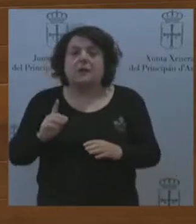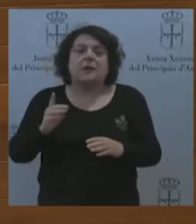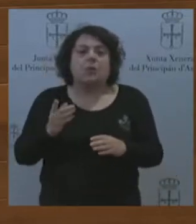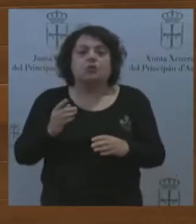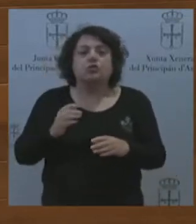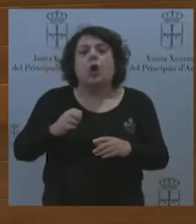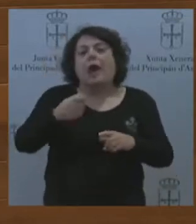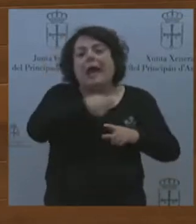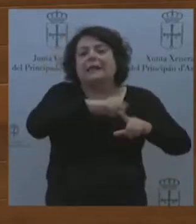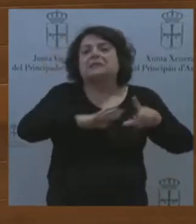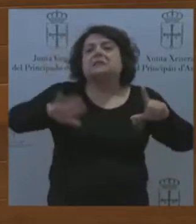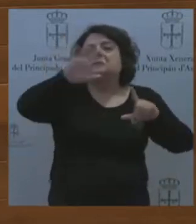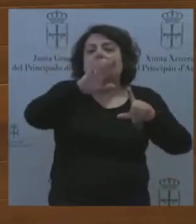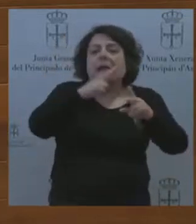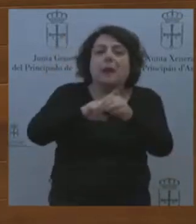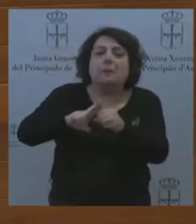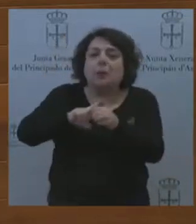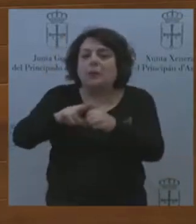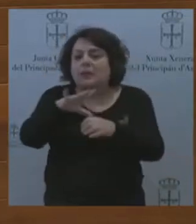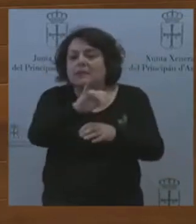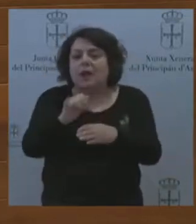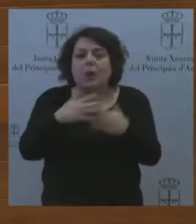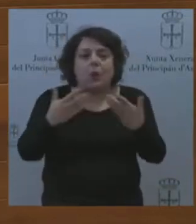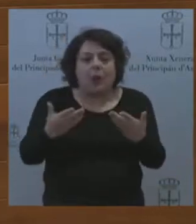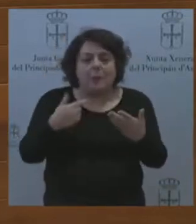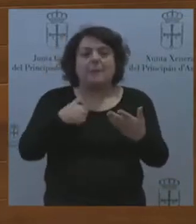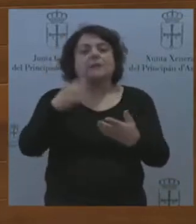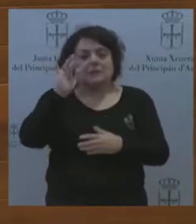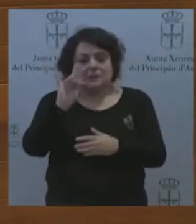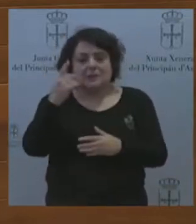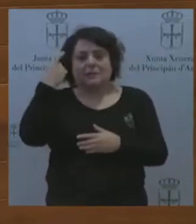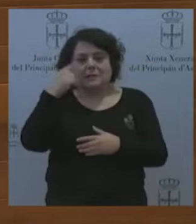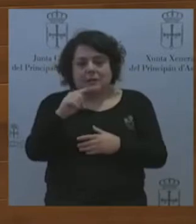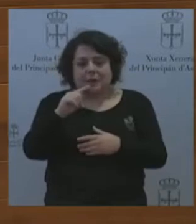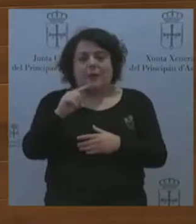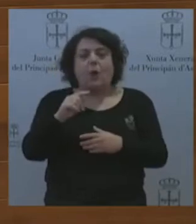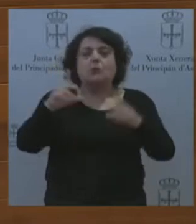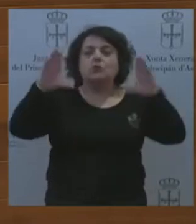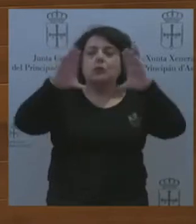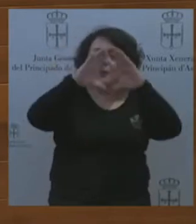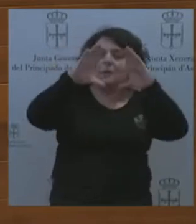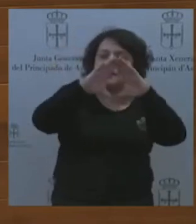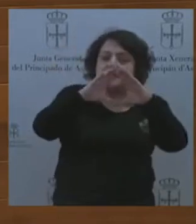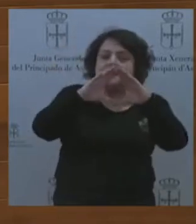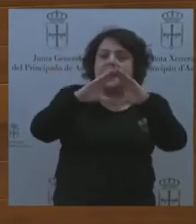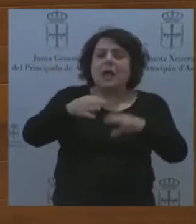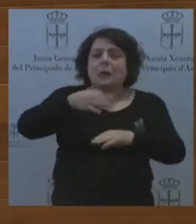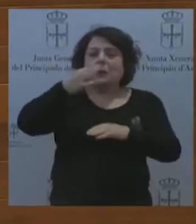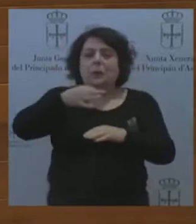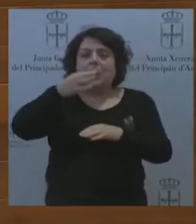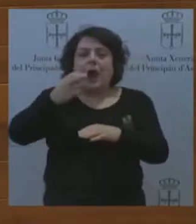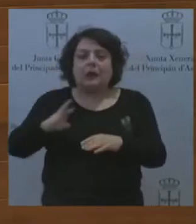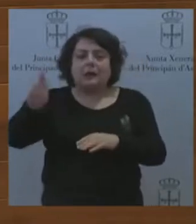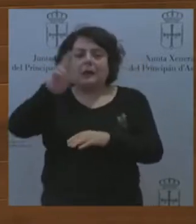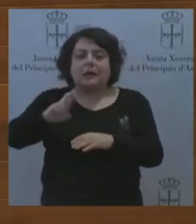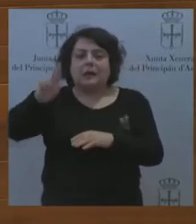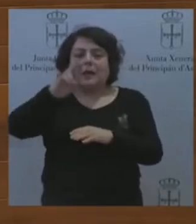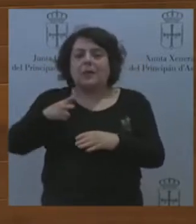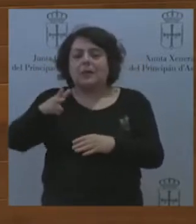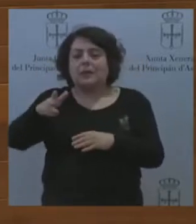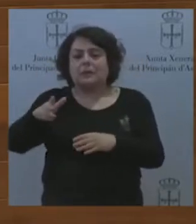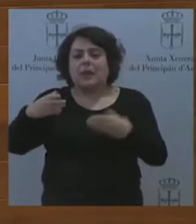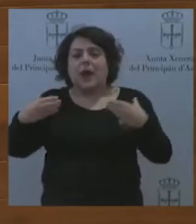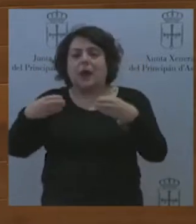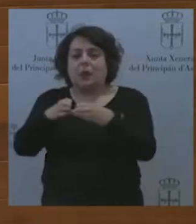las corrientes feministas y recitarán como loros los derechos que asisten al colectivo LGTBI.